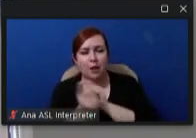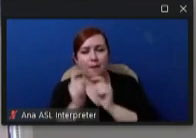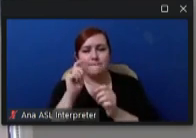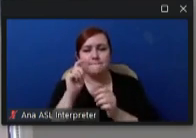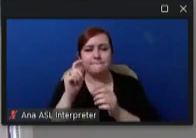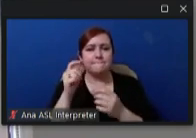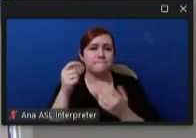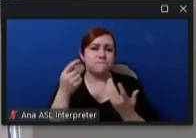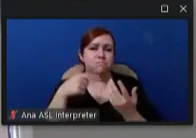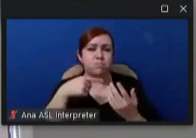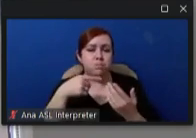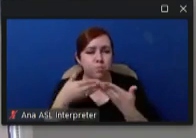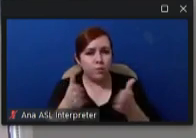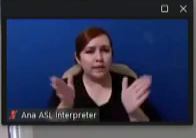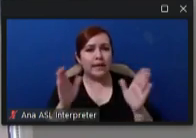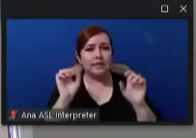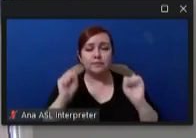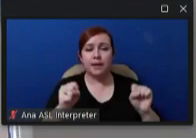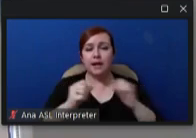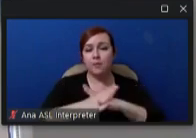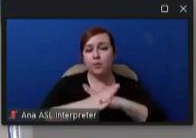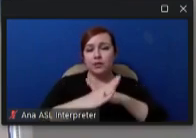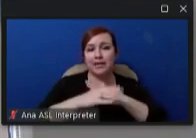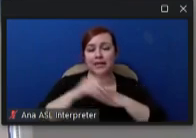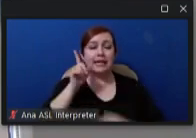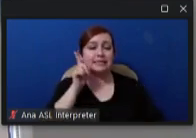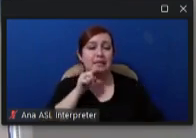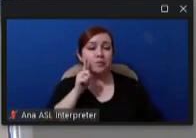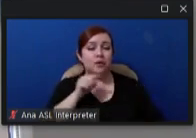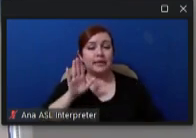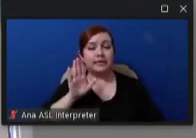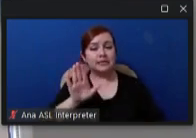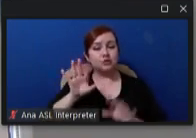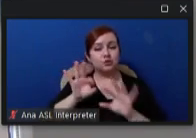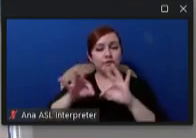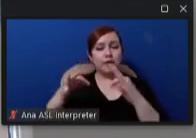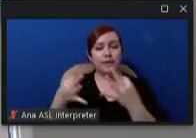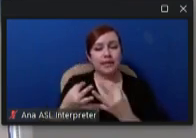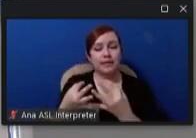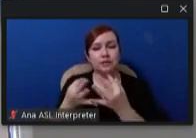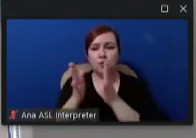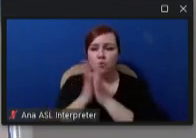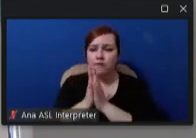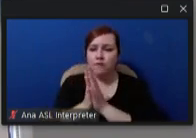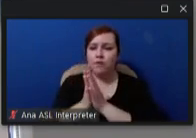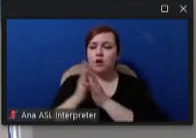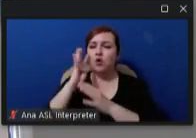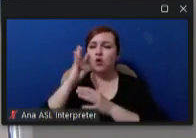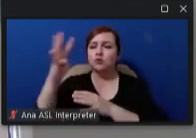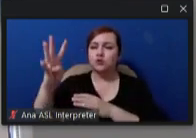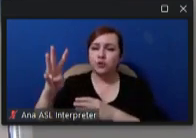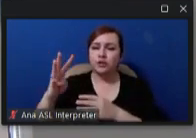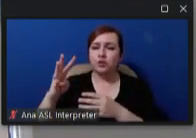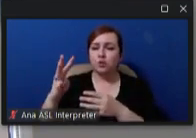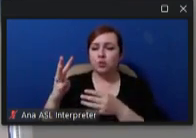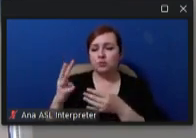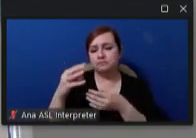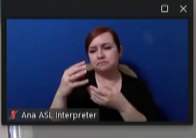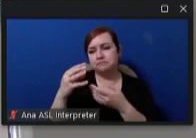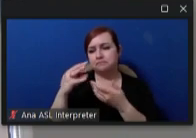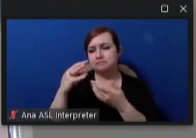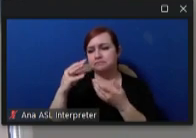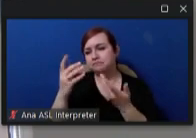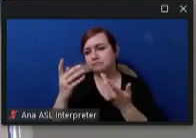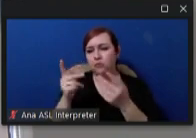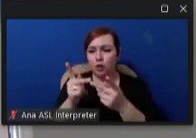integrales para proteger a estas mujeres y sus familias. Tomemos medidas urgentes para construir un entorno seguro y justo,